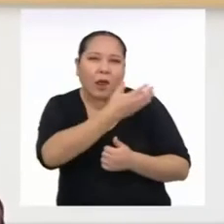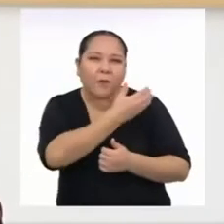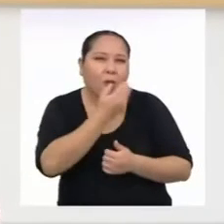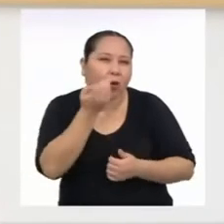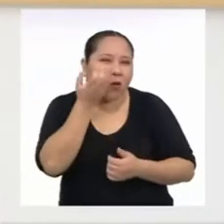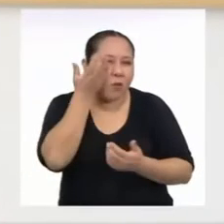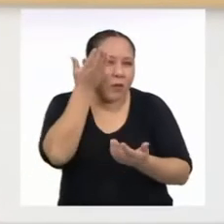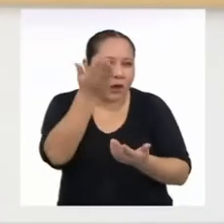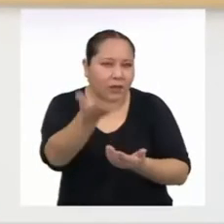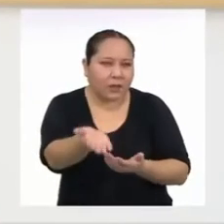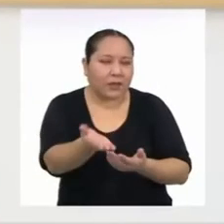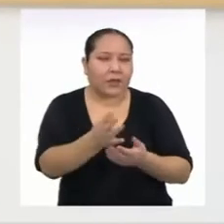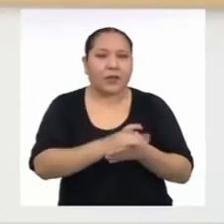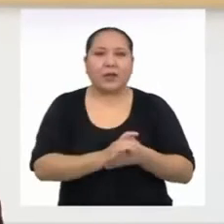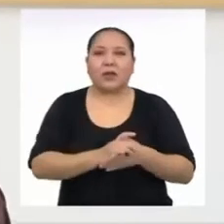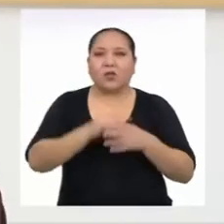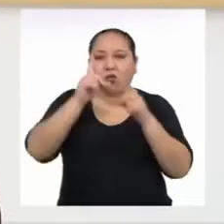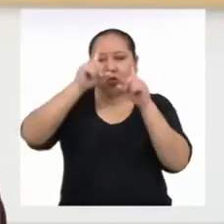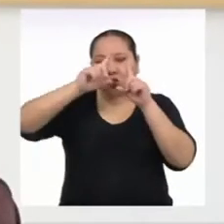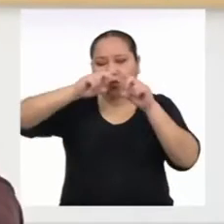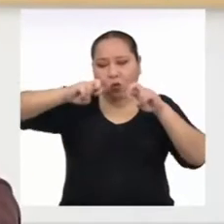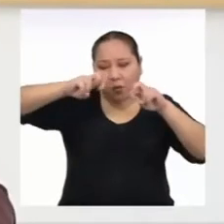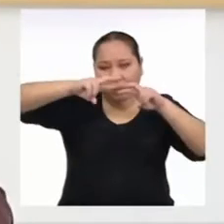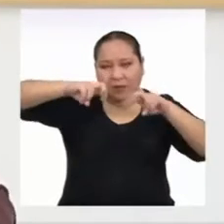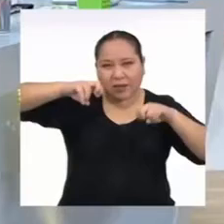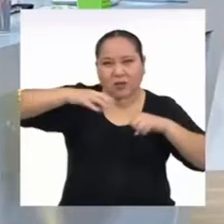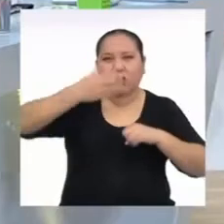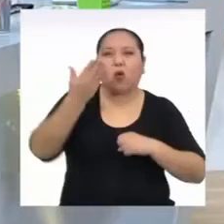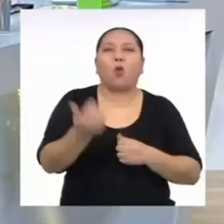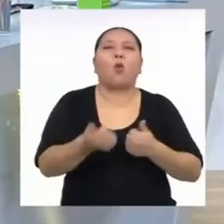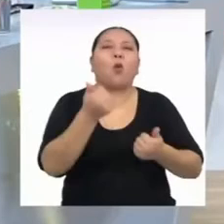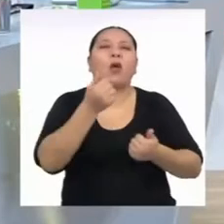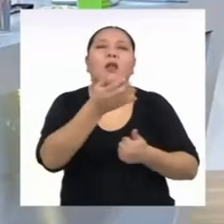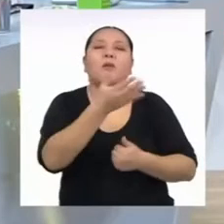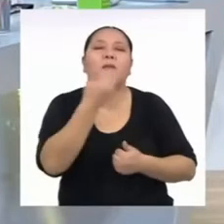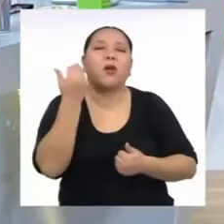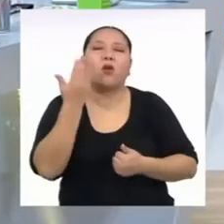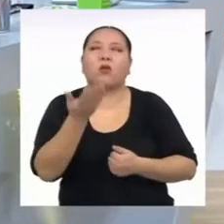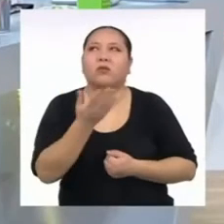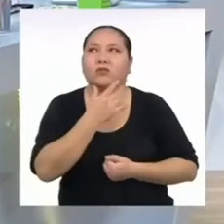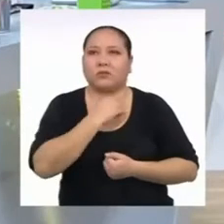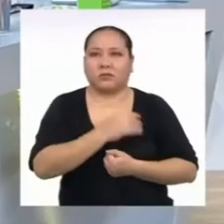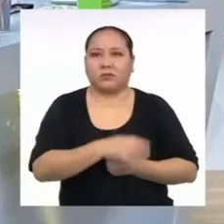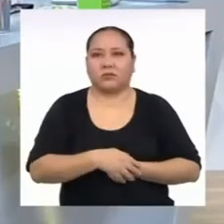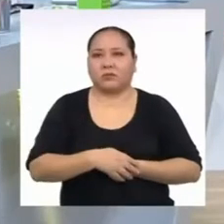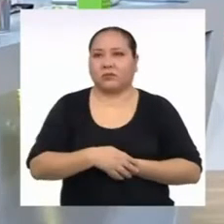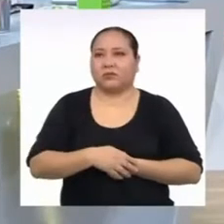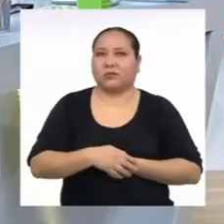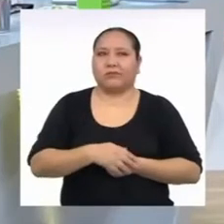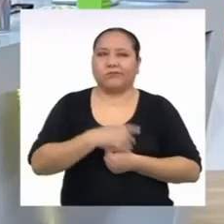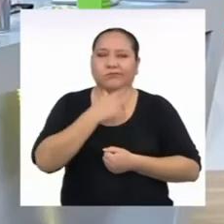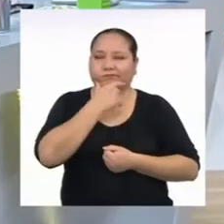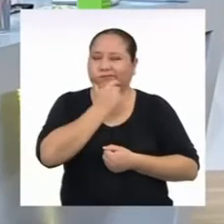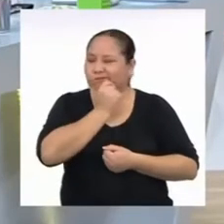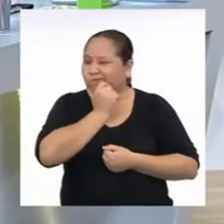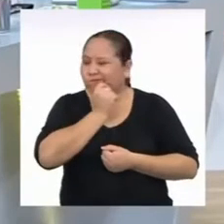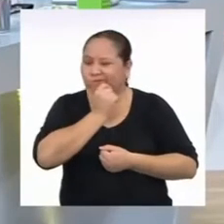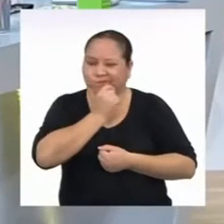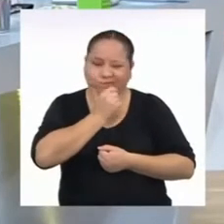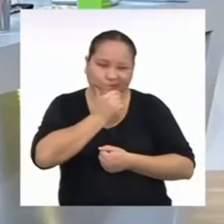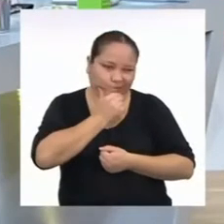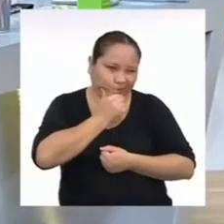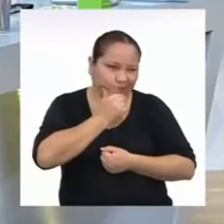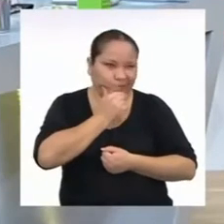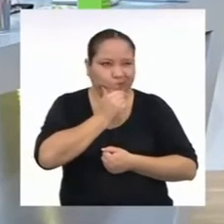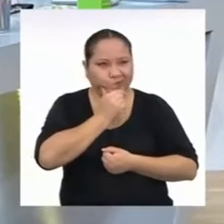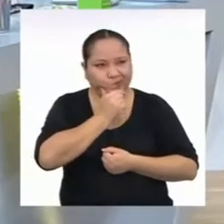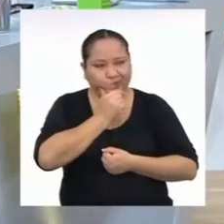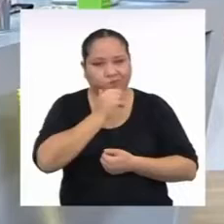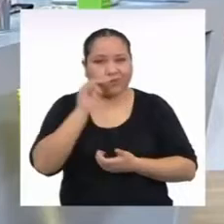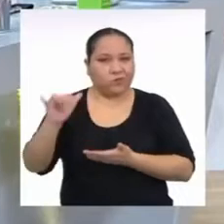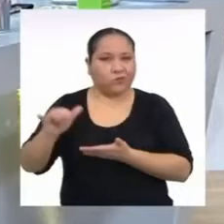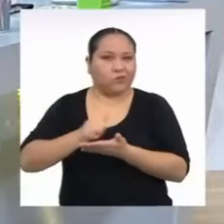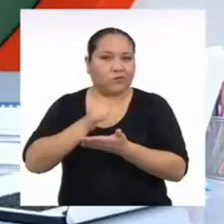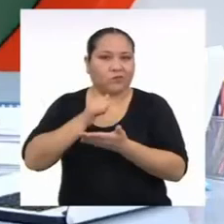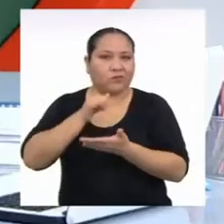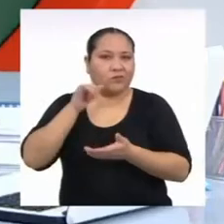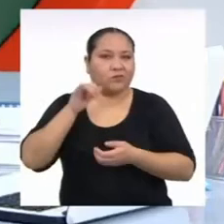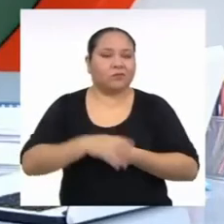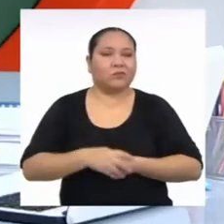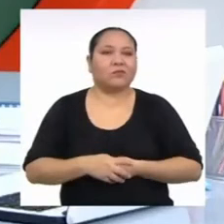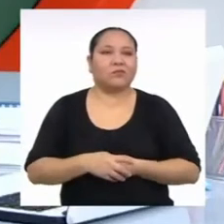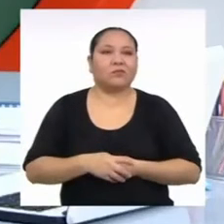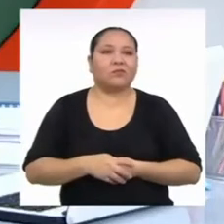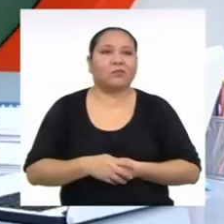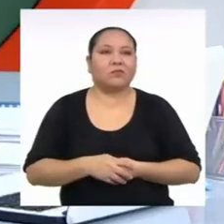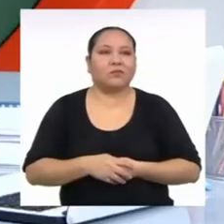estudio de hábitos de vida saludable en tu condominio. ¿Cuál será? ¿Cuál será?